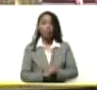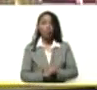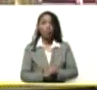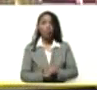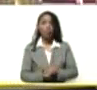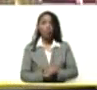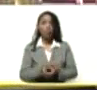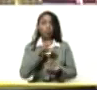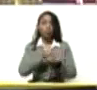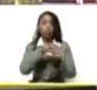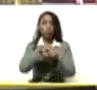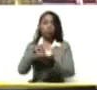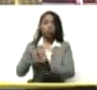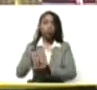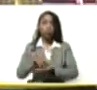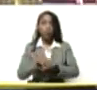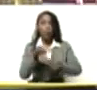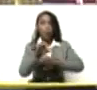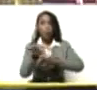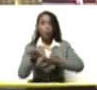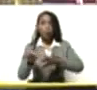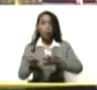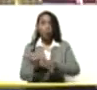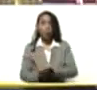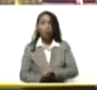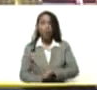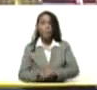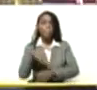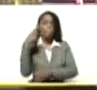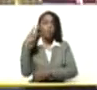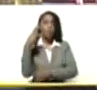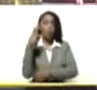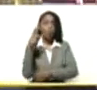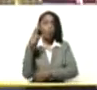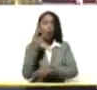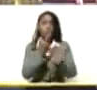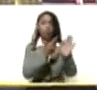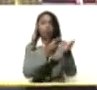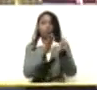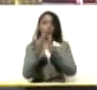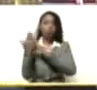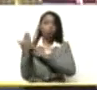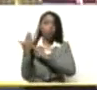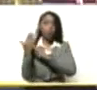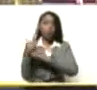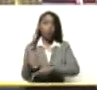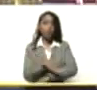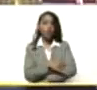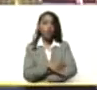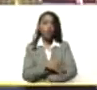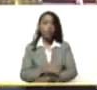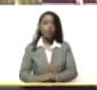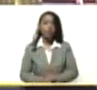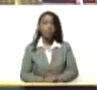de los estados, municipios, parroquias, comunidades y calles,